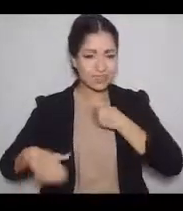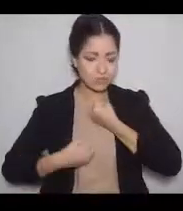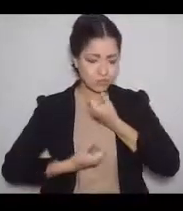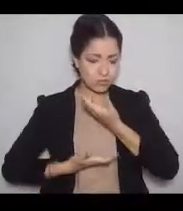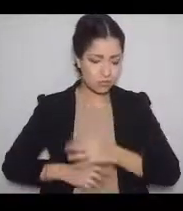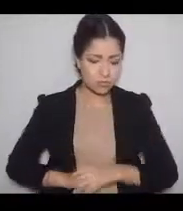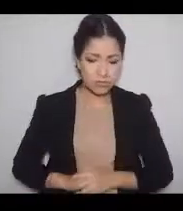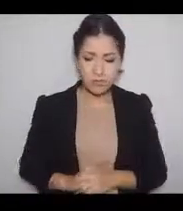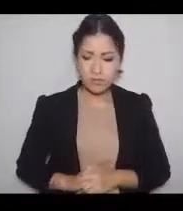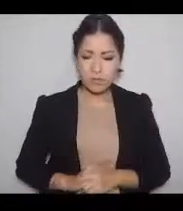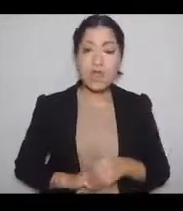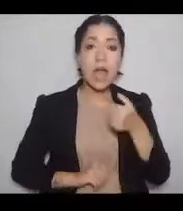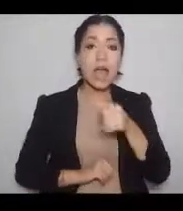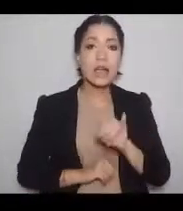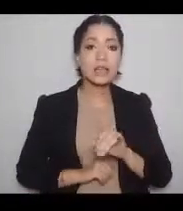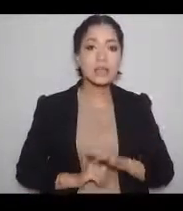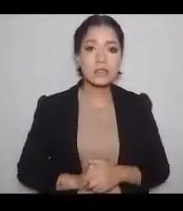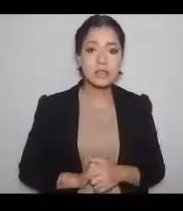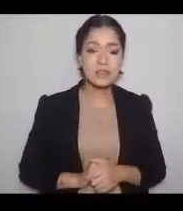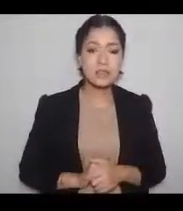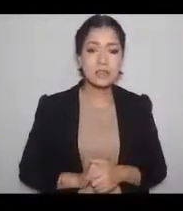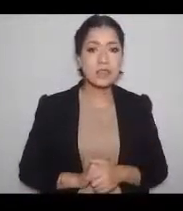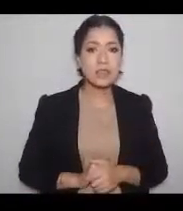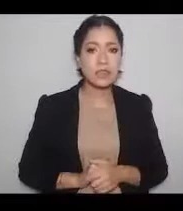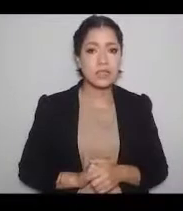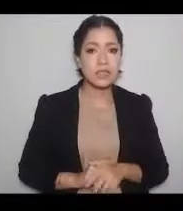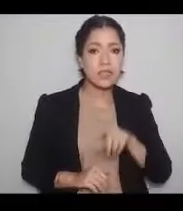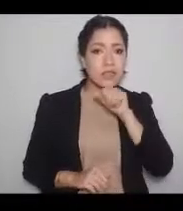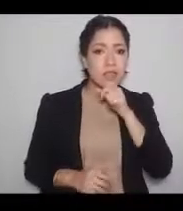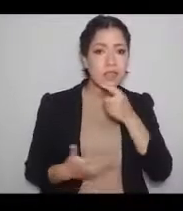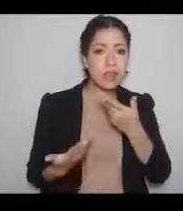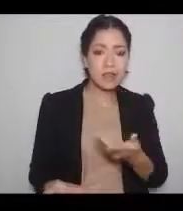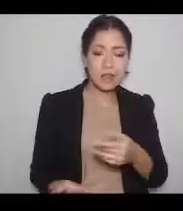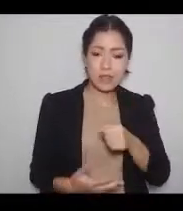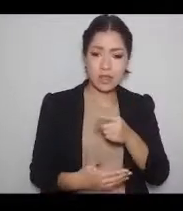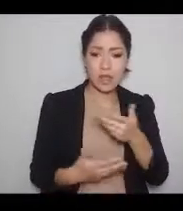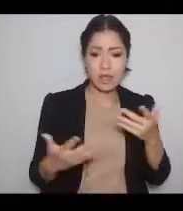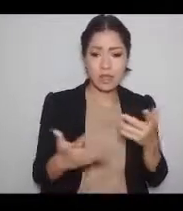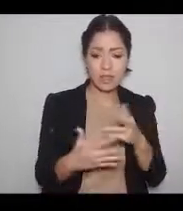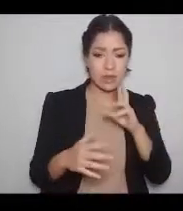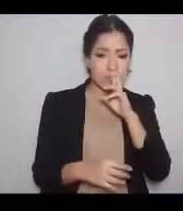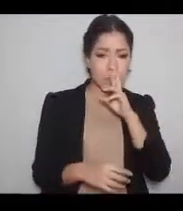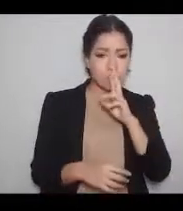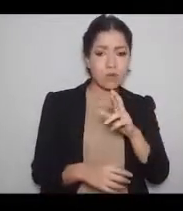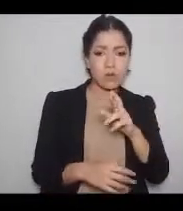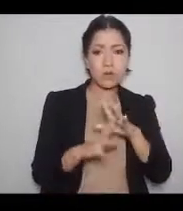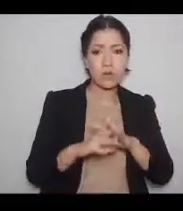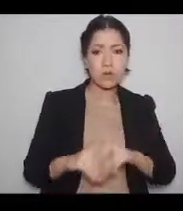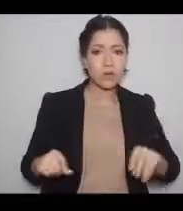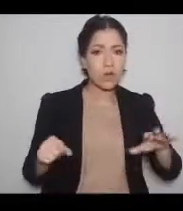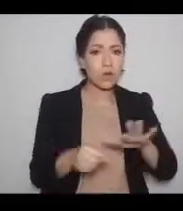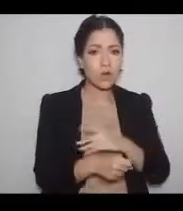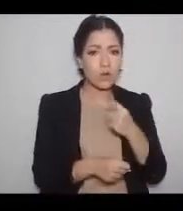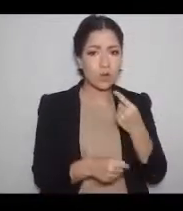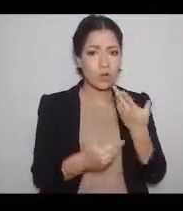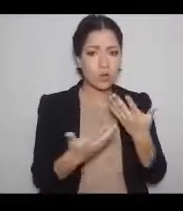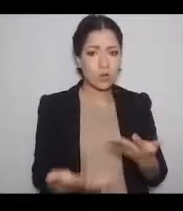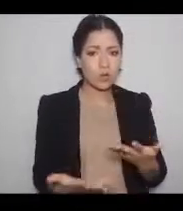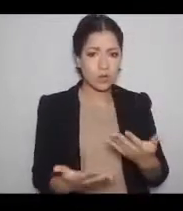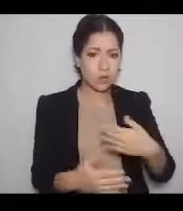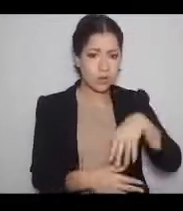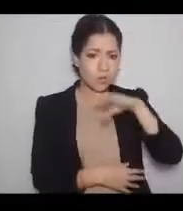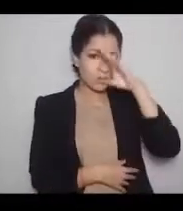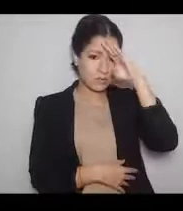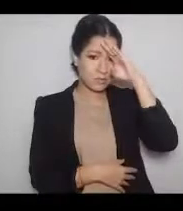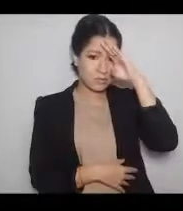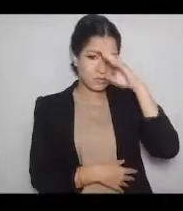Y así el matiz nativo de la resolución se opaca con el pálido reflejo del